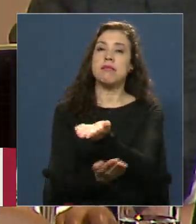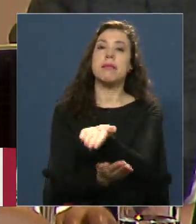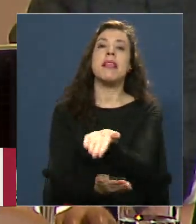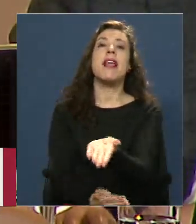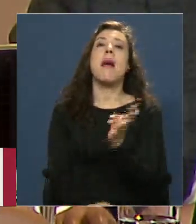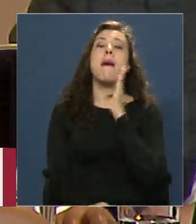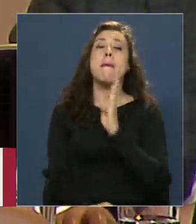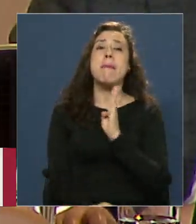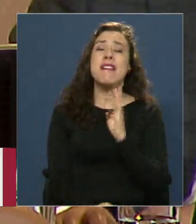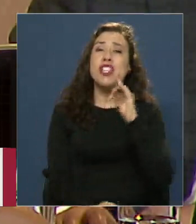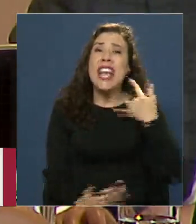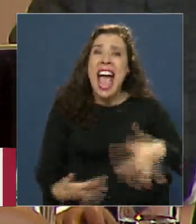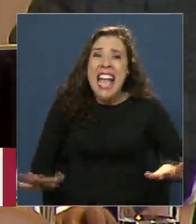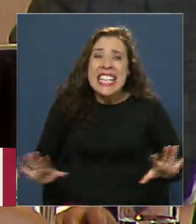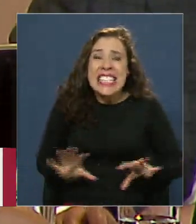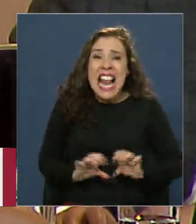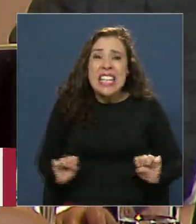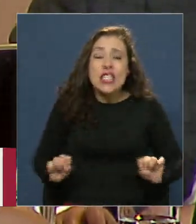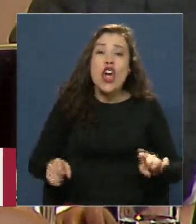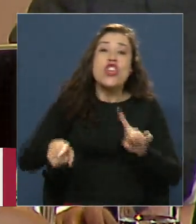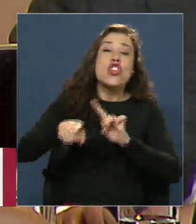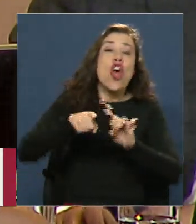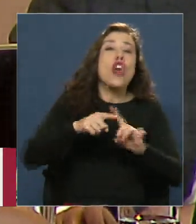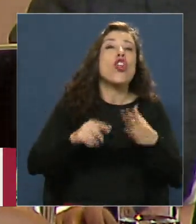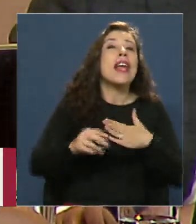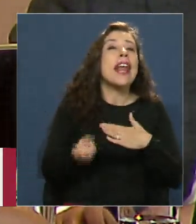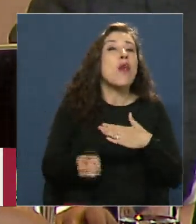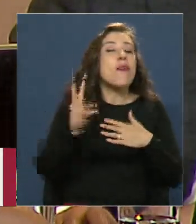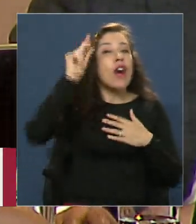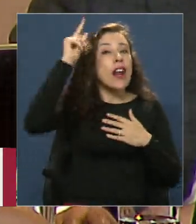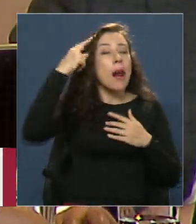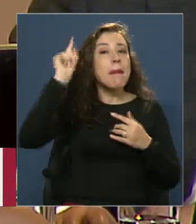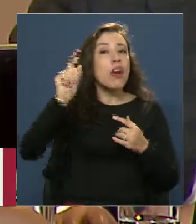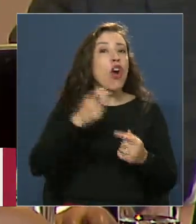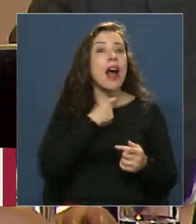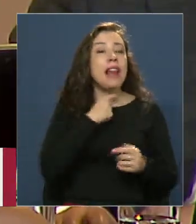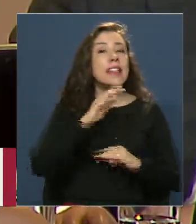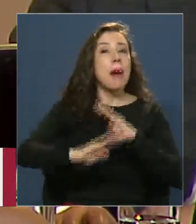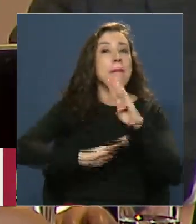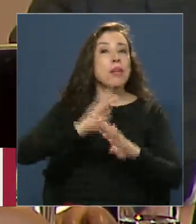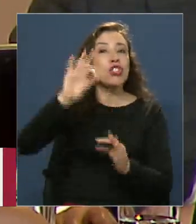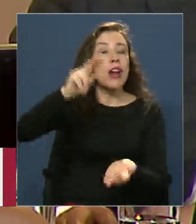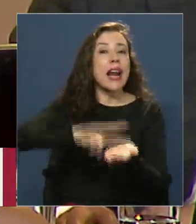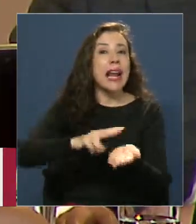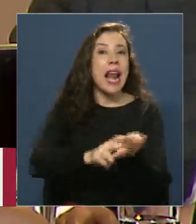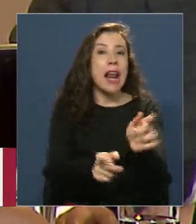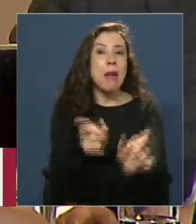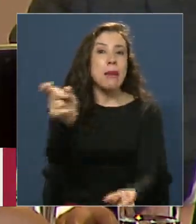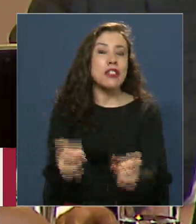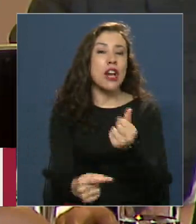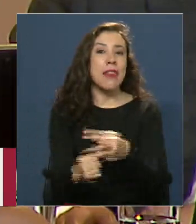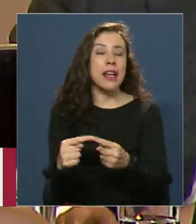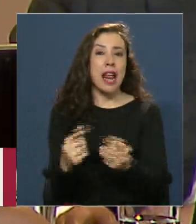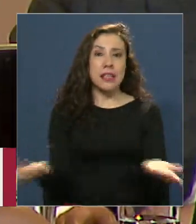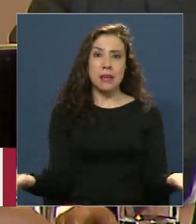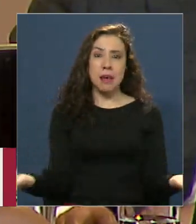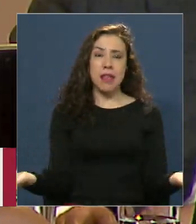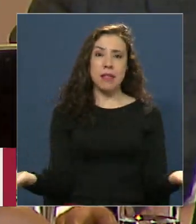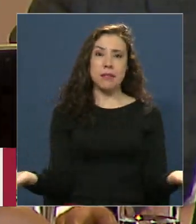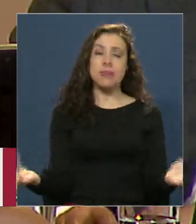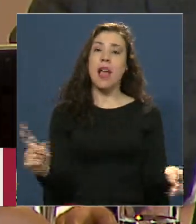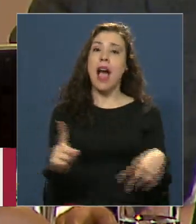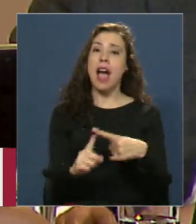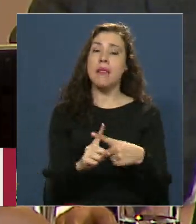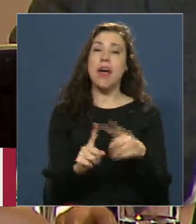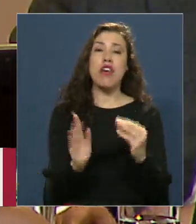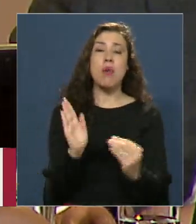que ya existen y otros que pretenden crear, pero no asegura una protección real a la clase media. Además, no se